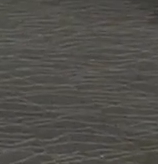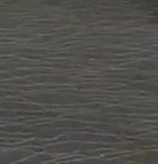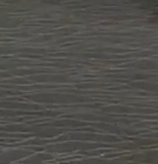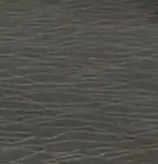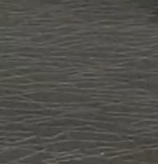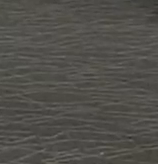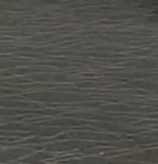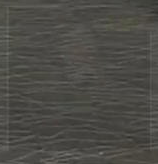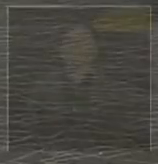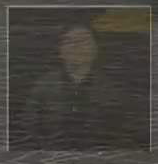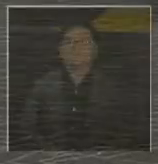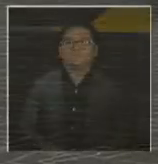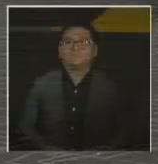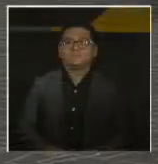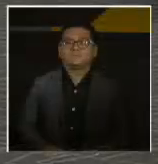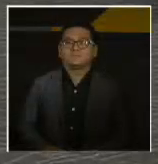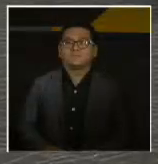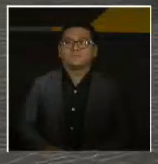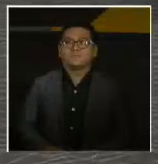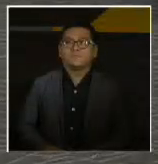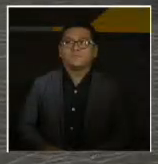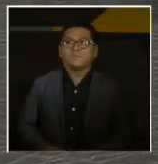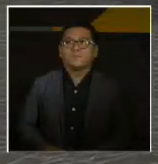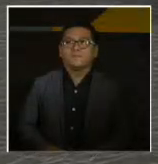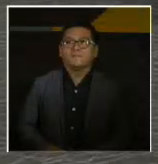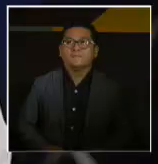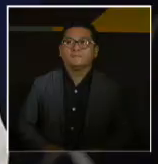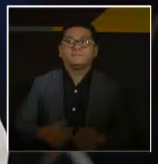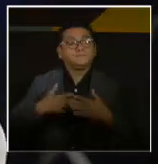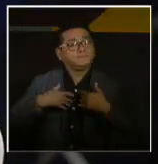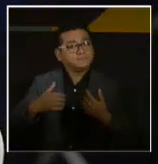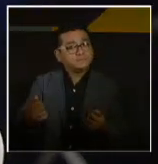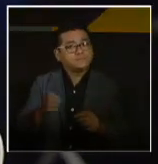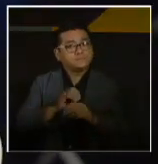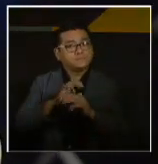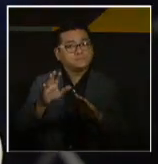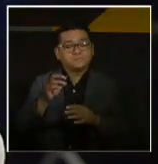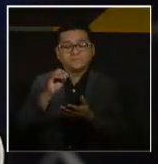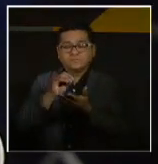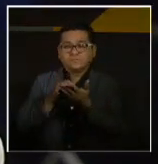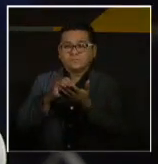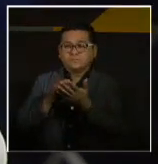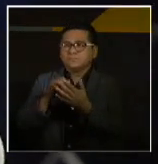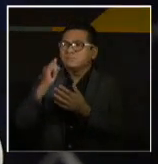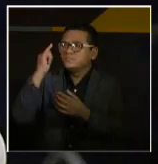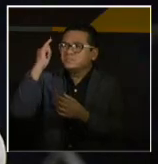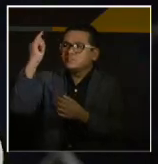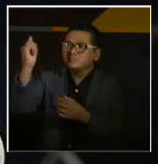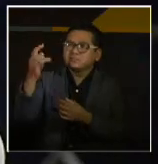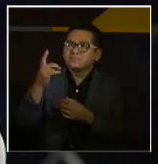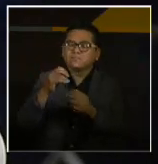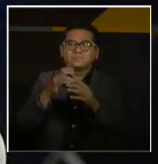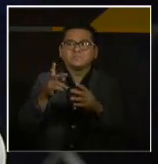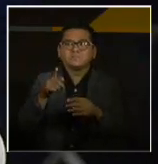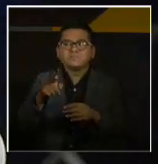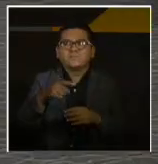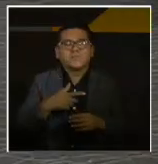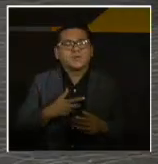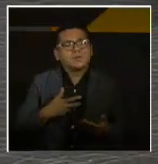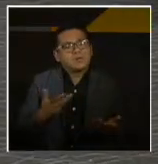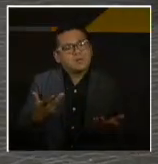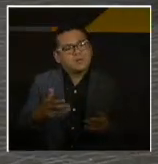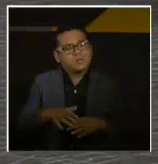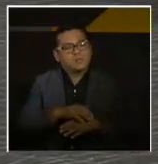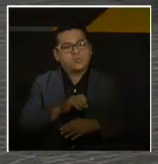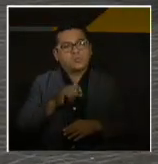Entendemos que hay que hacer algo, pero no nos queda muy claro todavía la propuesta de lo que se tendría que hacer